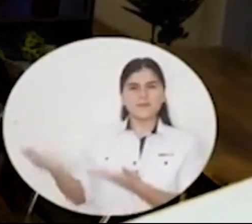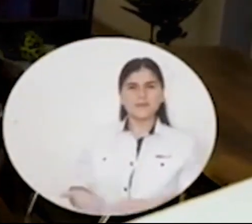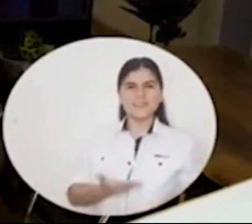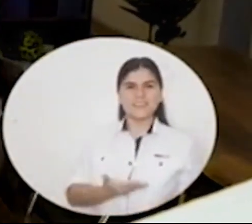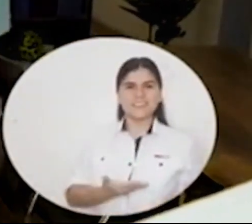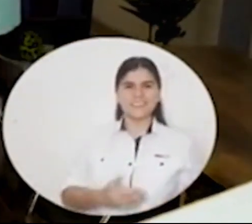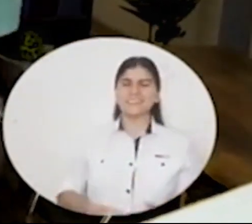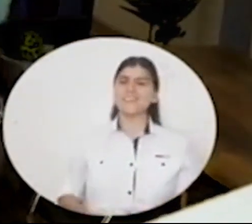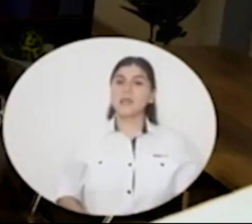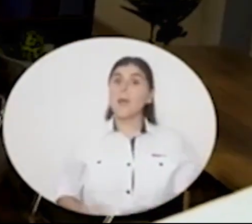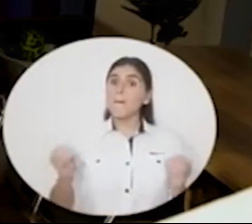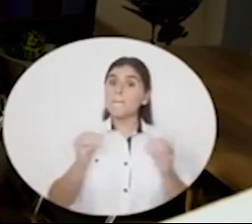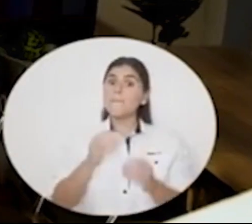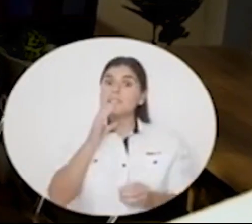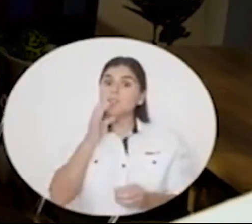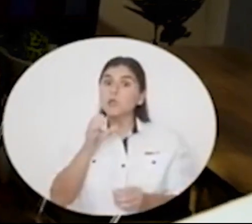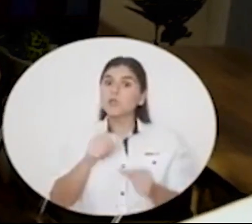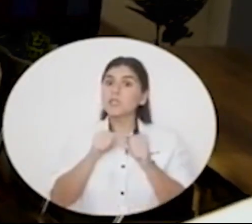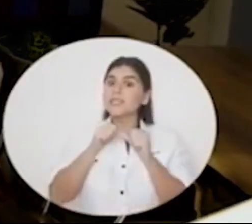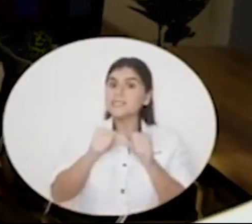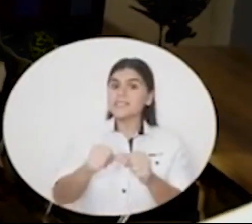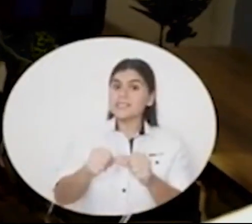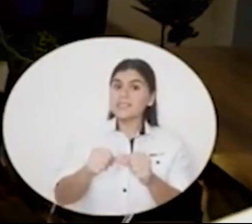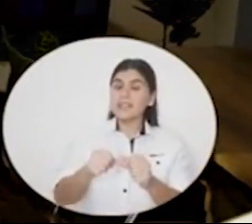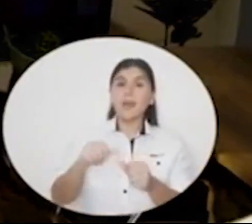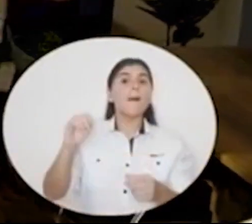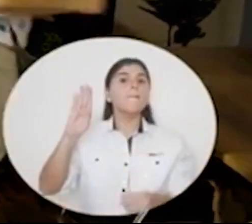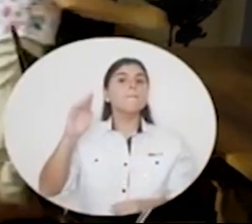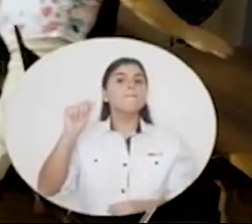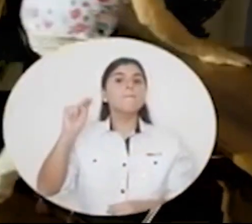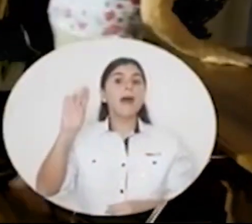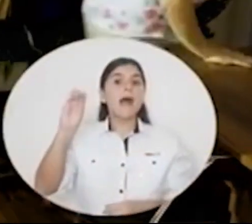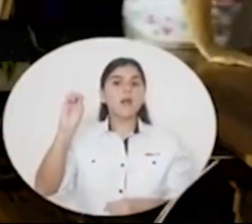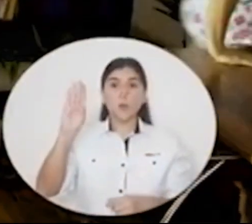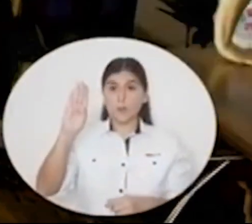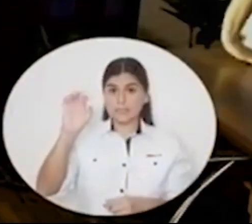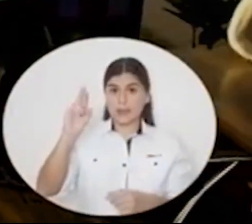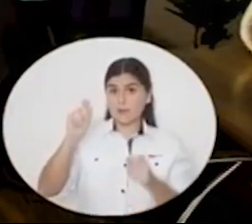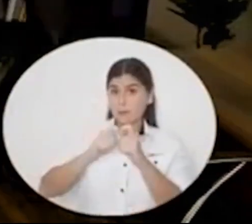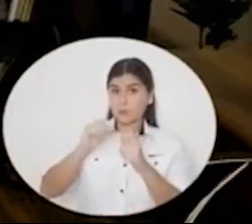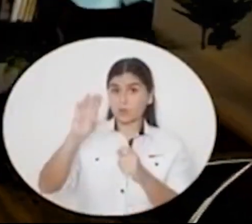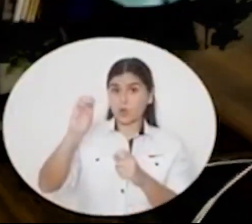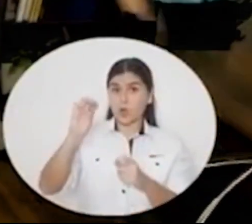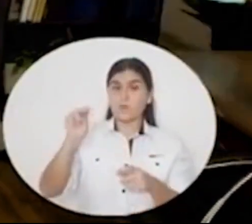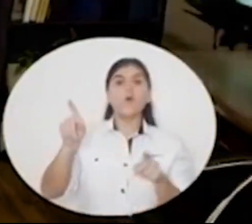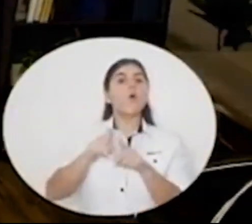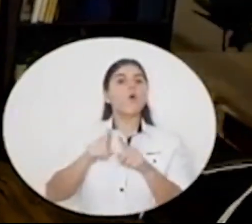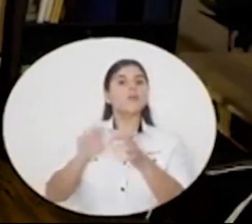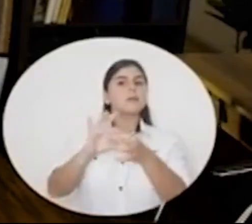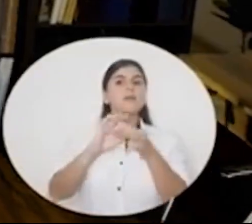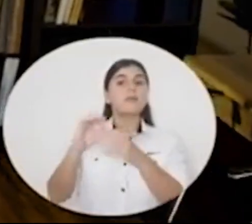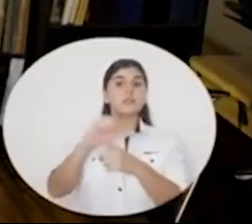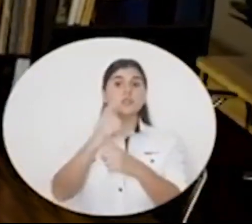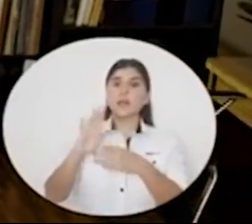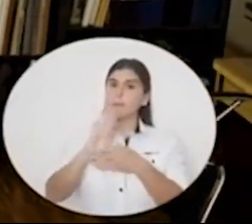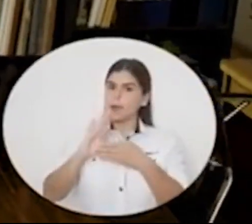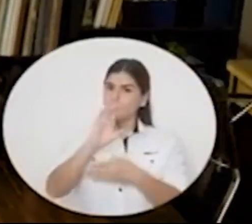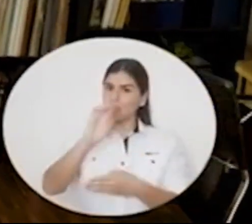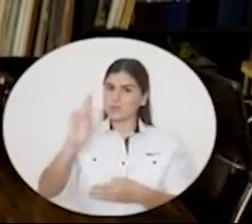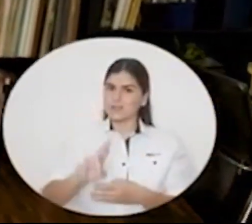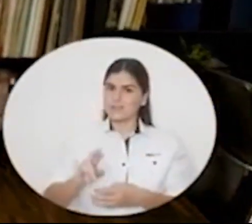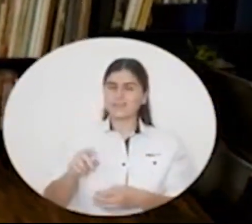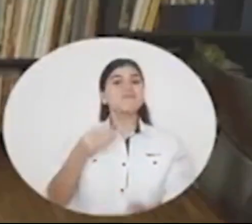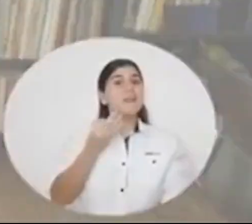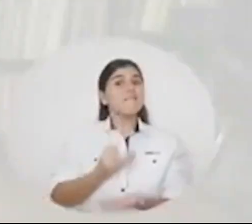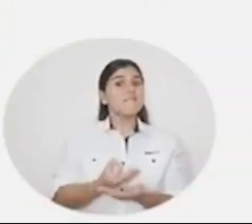sí. Pase usted, señora. Para más consejos, síganos en bancobcr.com o en las redes sociales